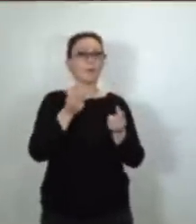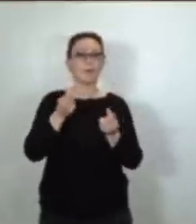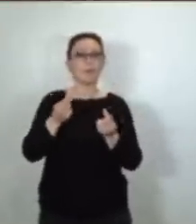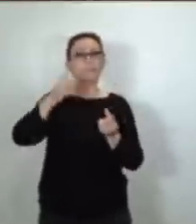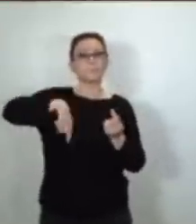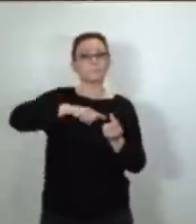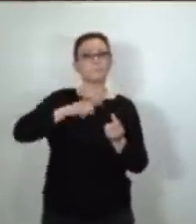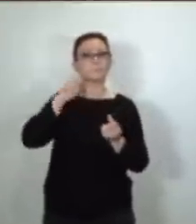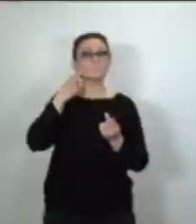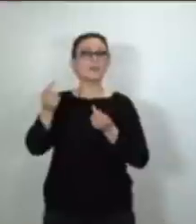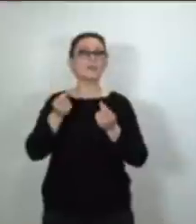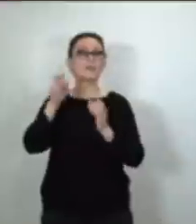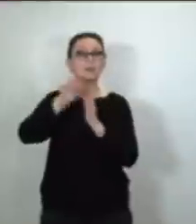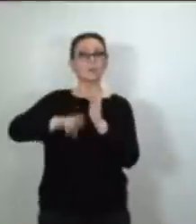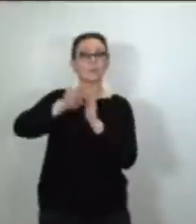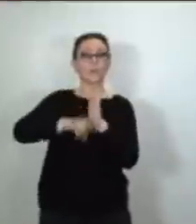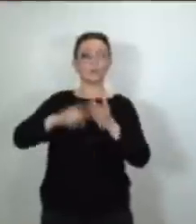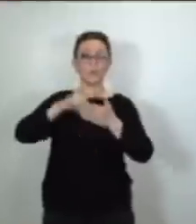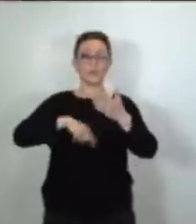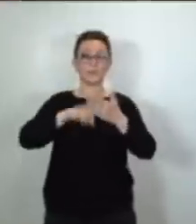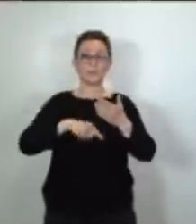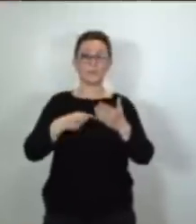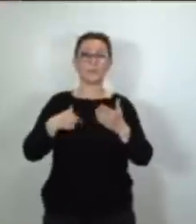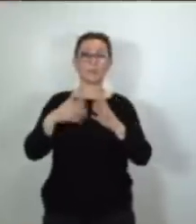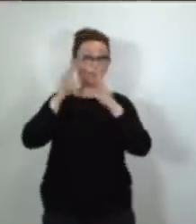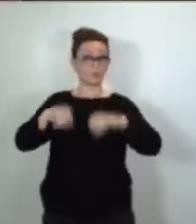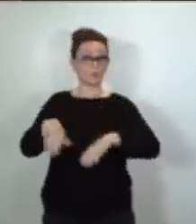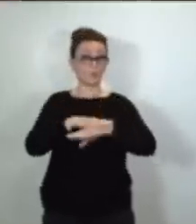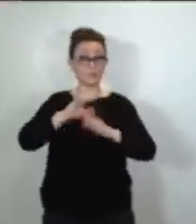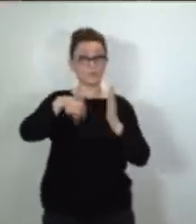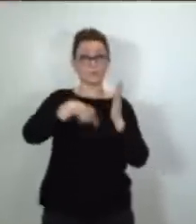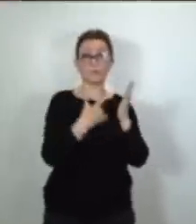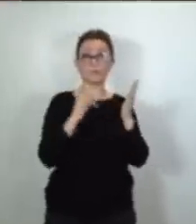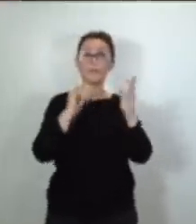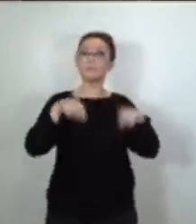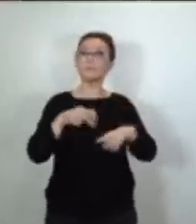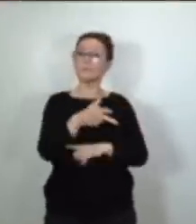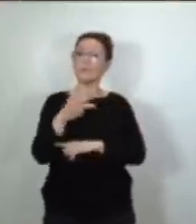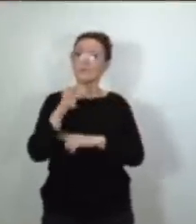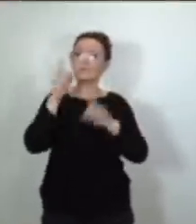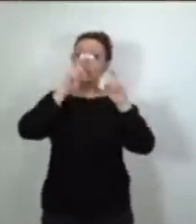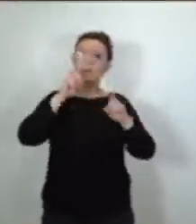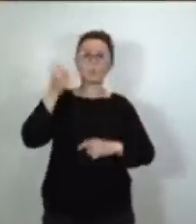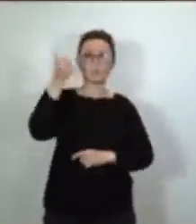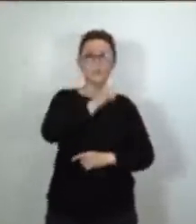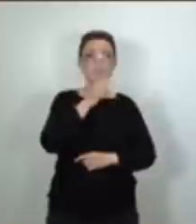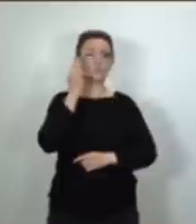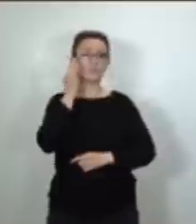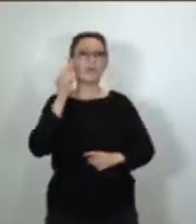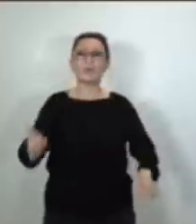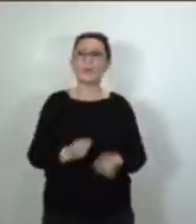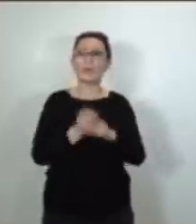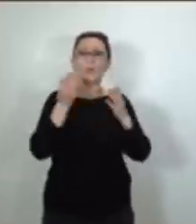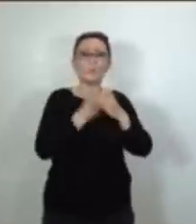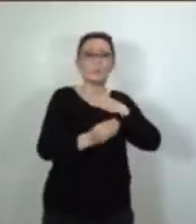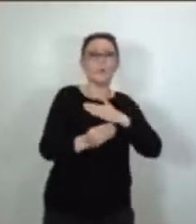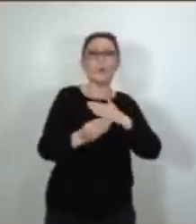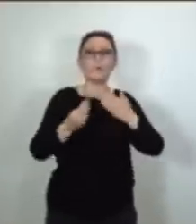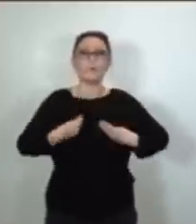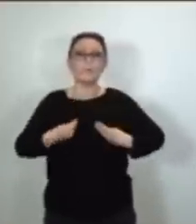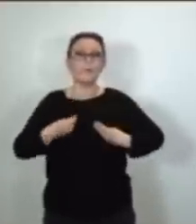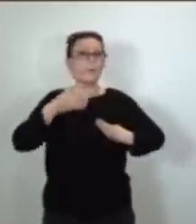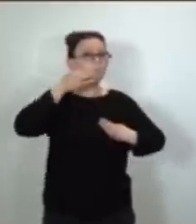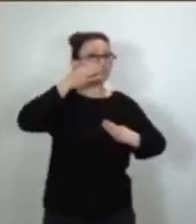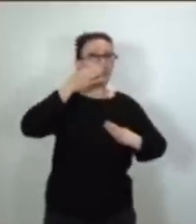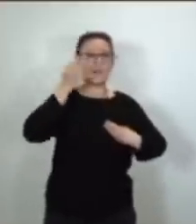como señala el acuerdo de Gobierno, el derecho a la educación de los niños y las niñas, independientemente del barrio donde hayan nacido, su color